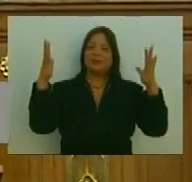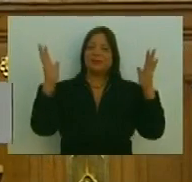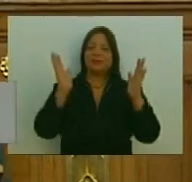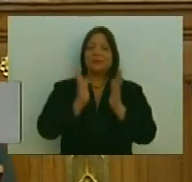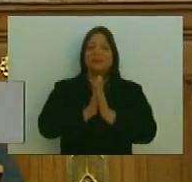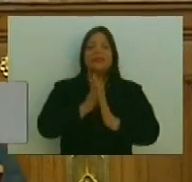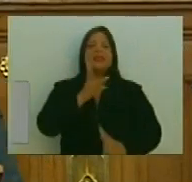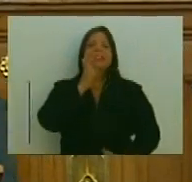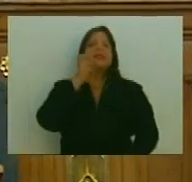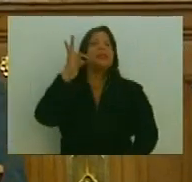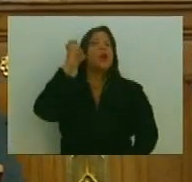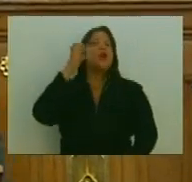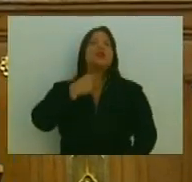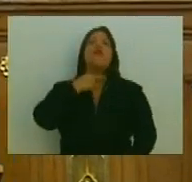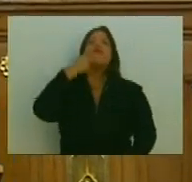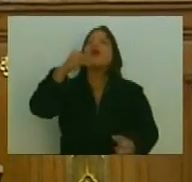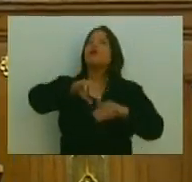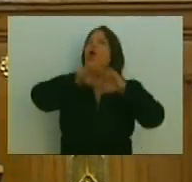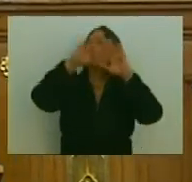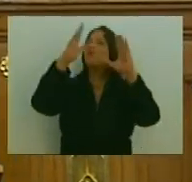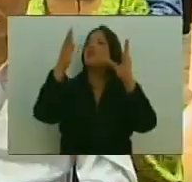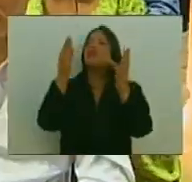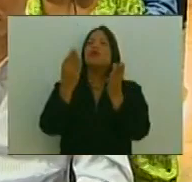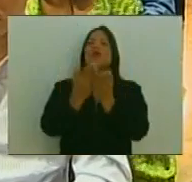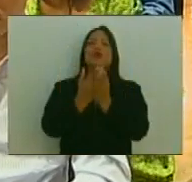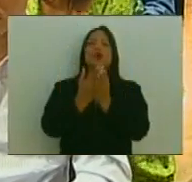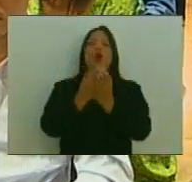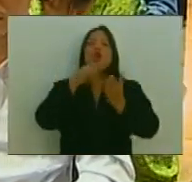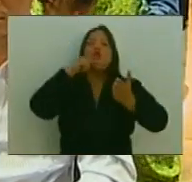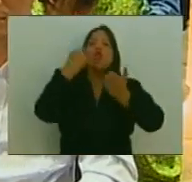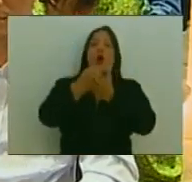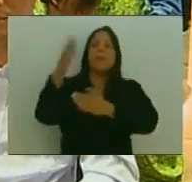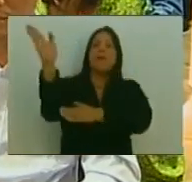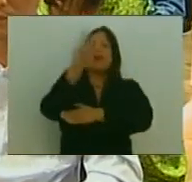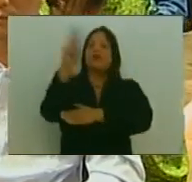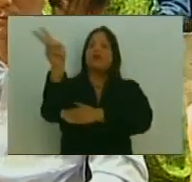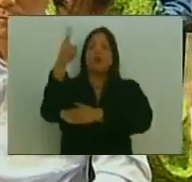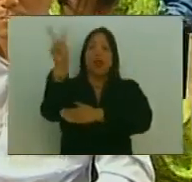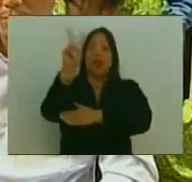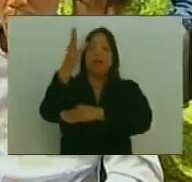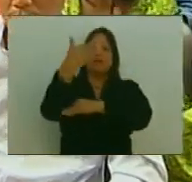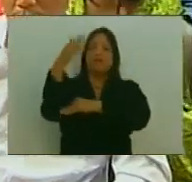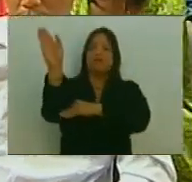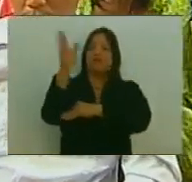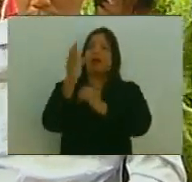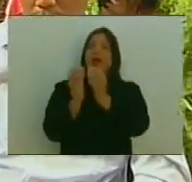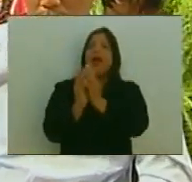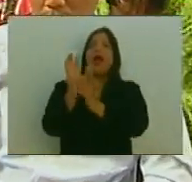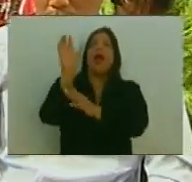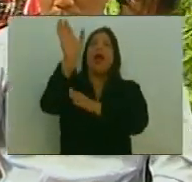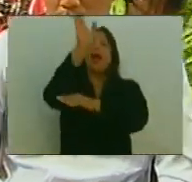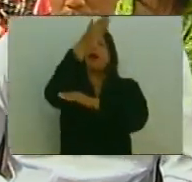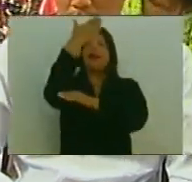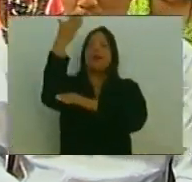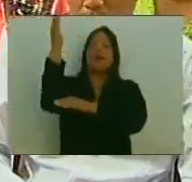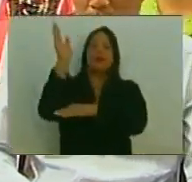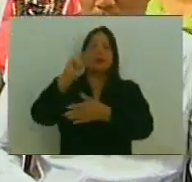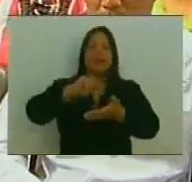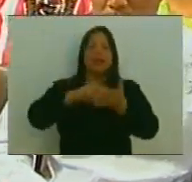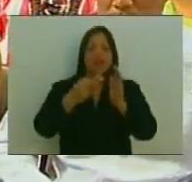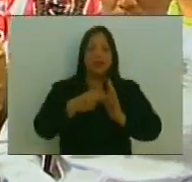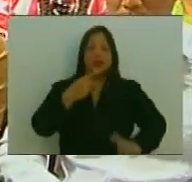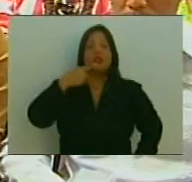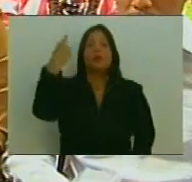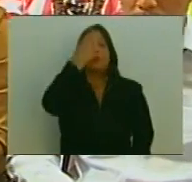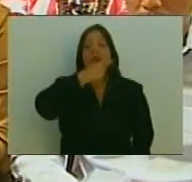Que se escuche tu voz por todo el mundo y dejes el nombre de Venezuela en alto. Pero camaradas, les voy a